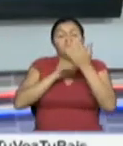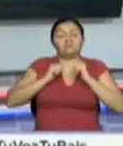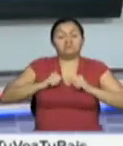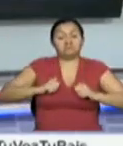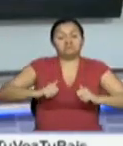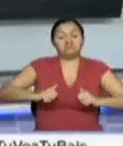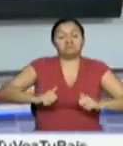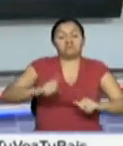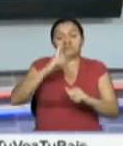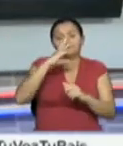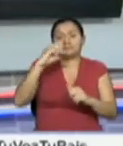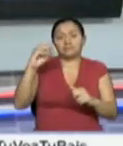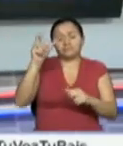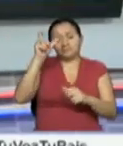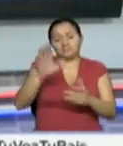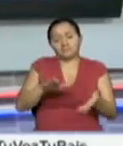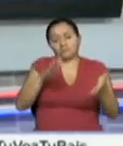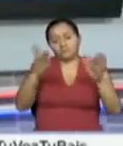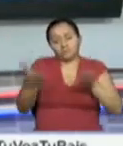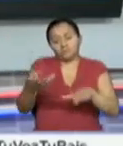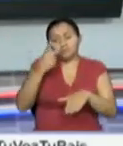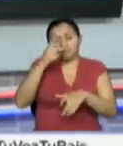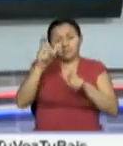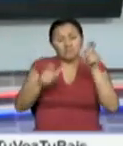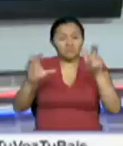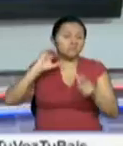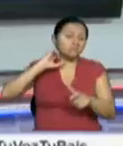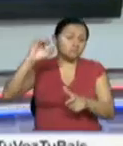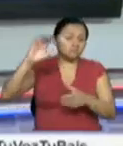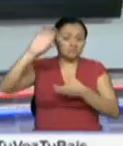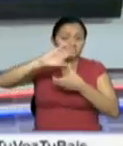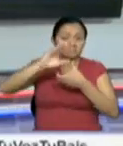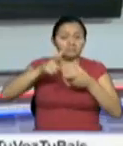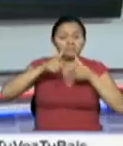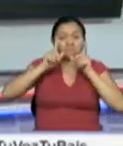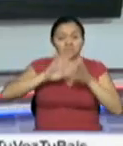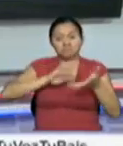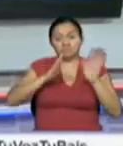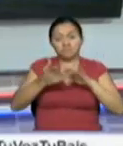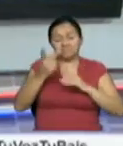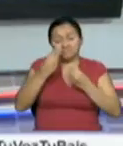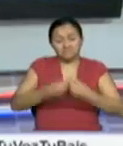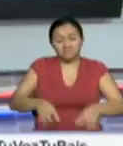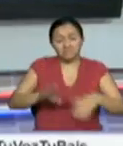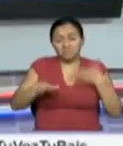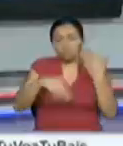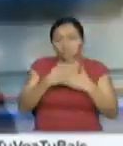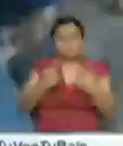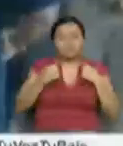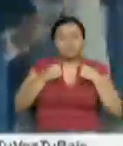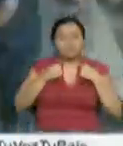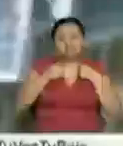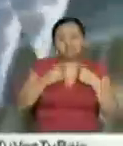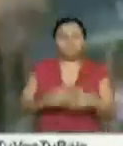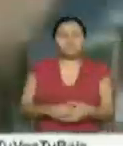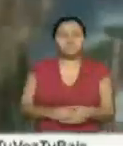más de 100 muertos. Hubo quienes se quitaron la vida porque lo habían perdido todo.